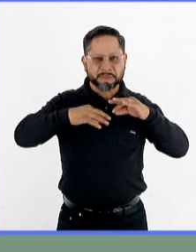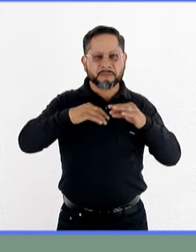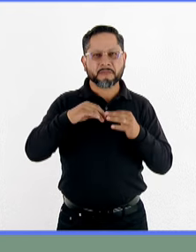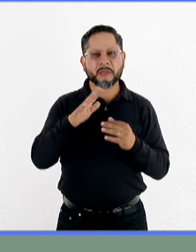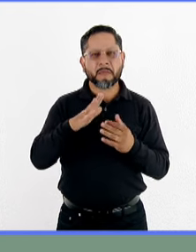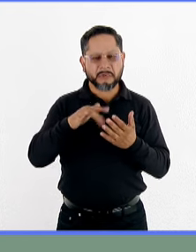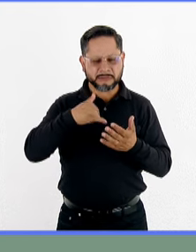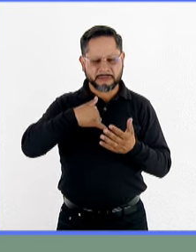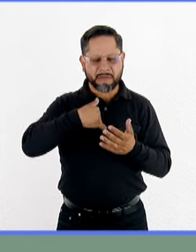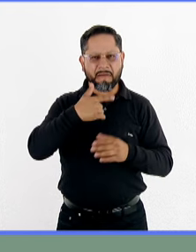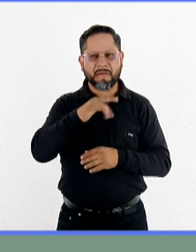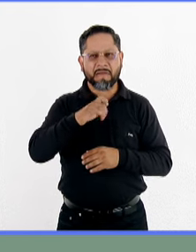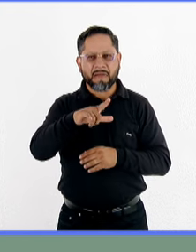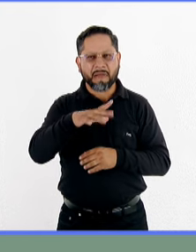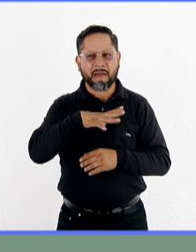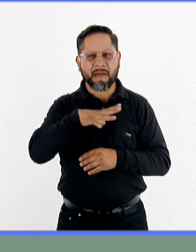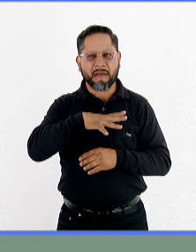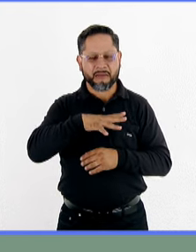llamadas sol y gel.